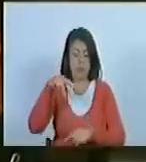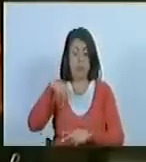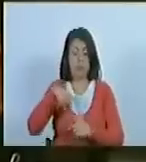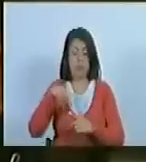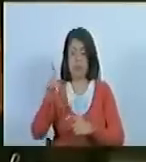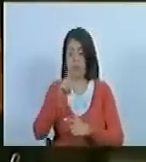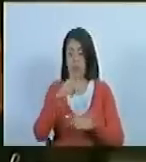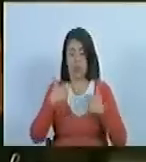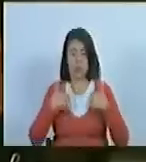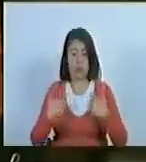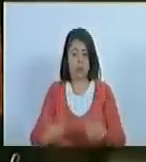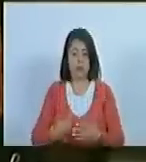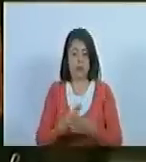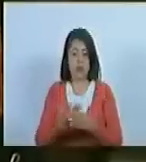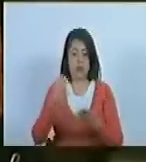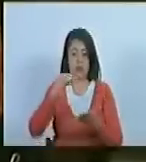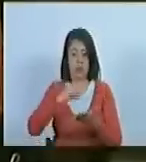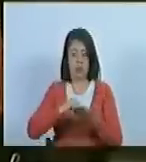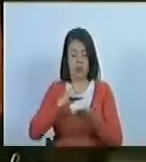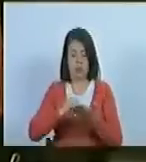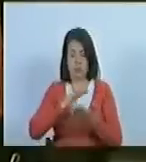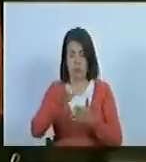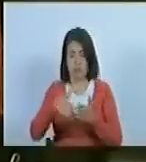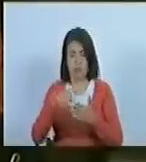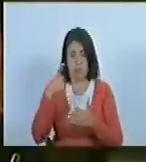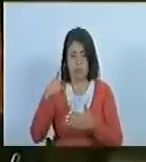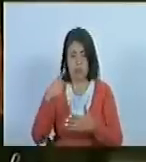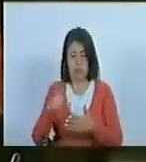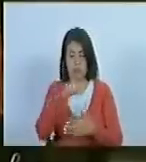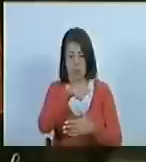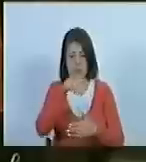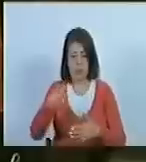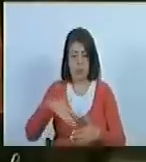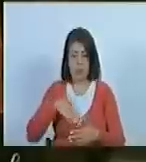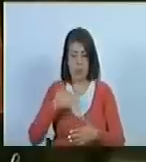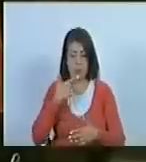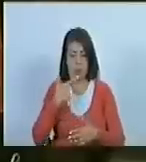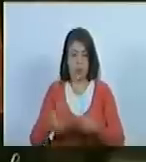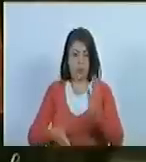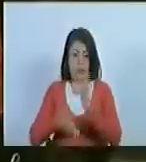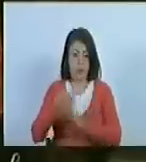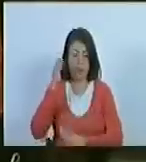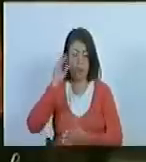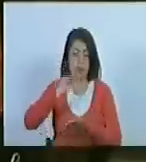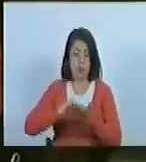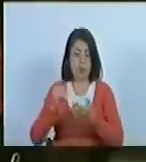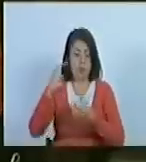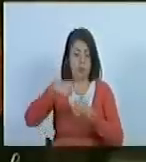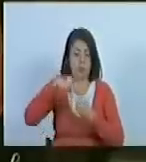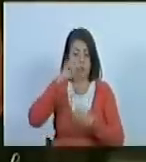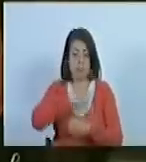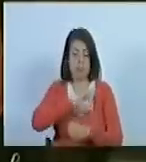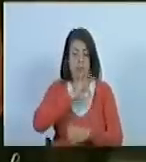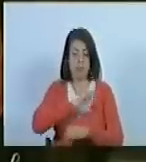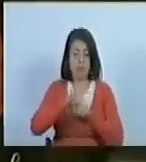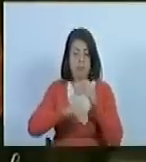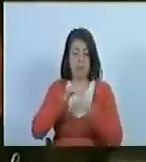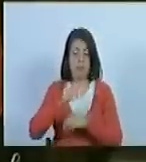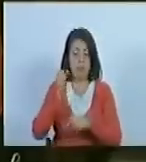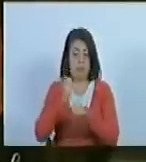no descansará hasta que no reivindiquemos sus derechos y esas personas puedan salir a ser reinsertados en la sociedad y a ser